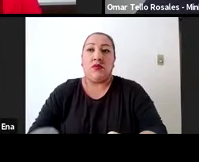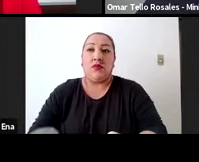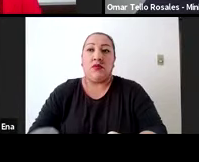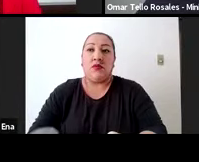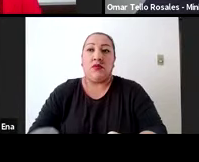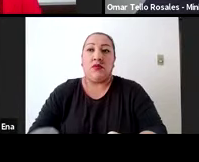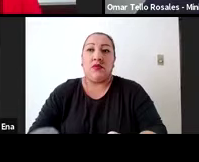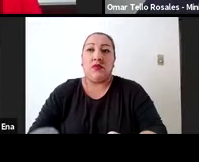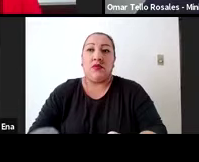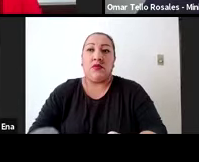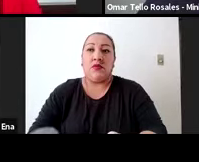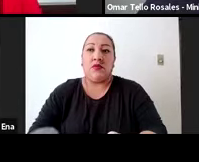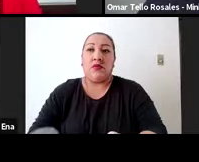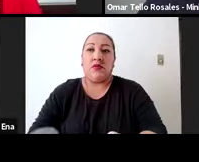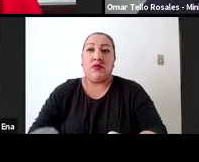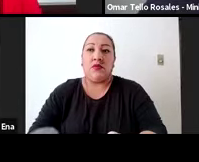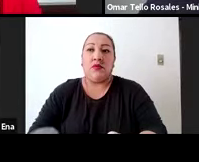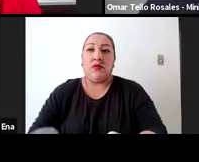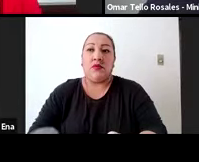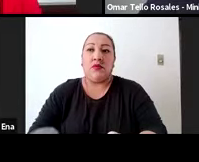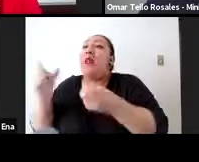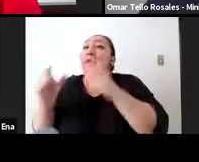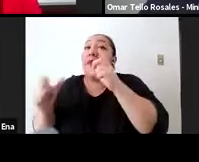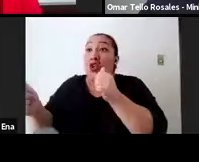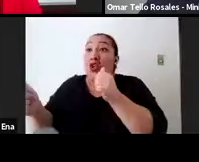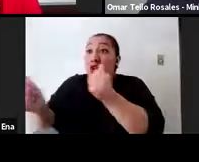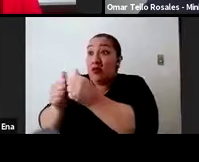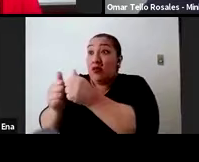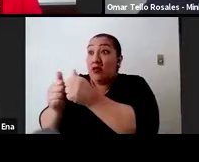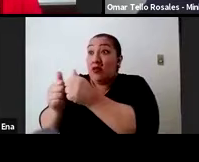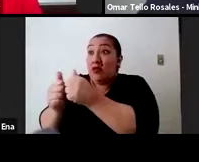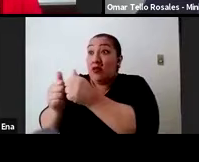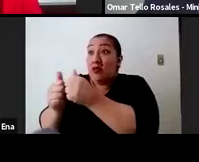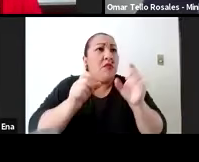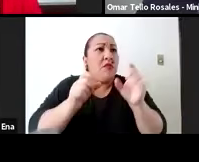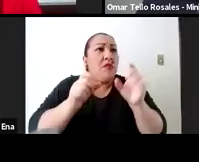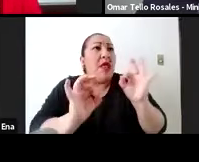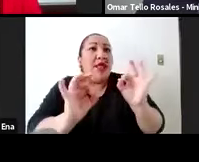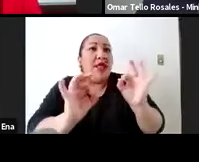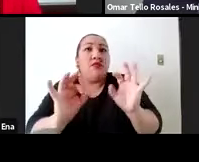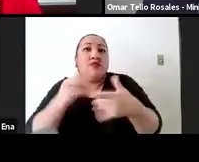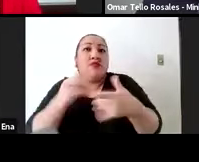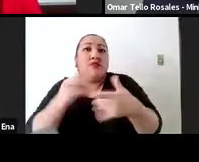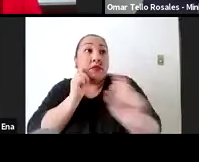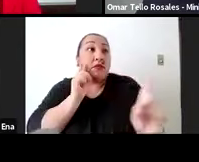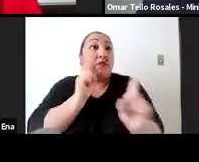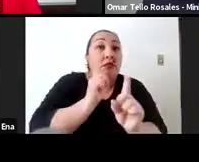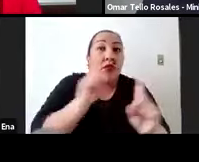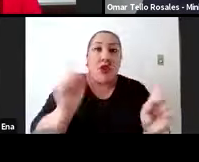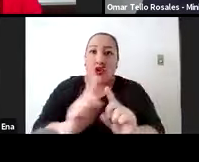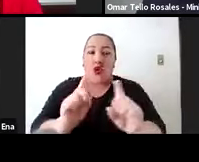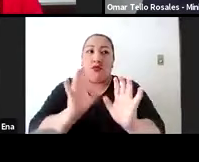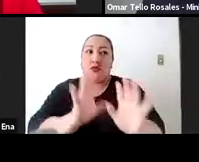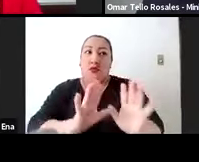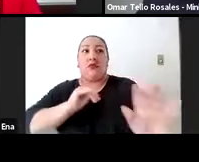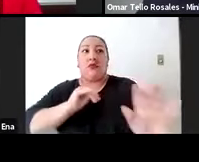cantidad de personal en riesgo que no puede hacer trabajo presencial, sino trabajo